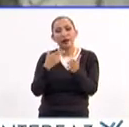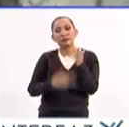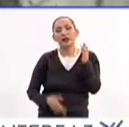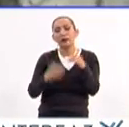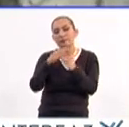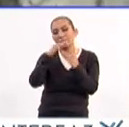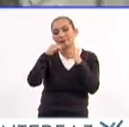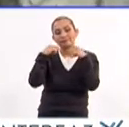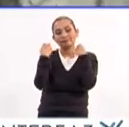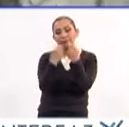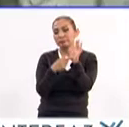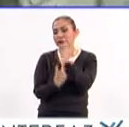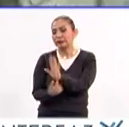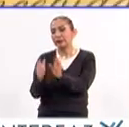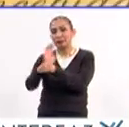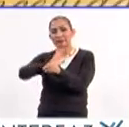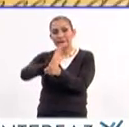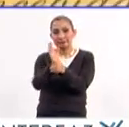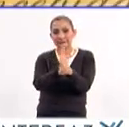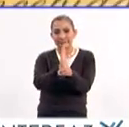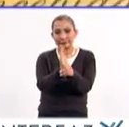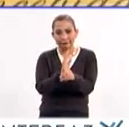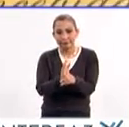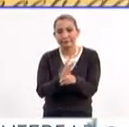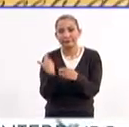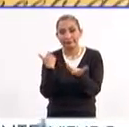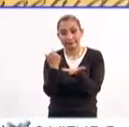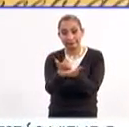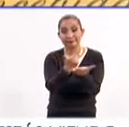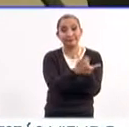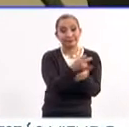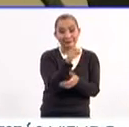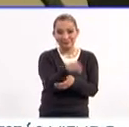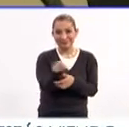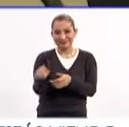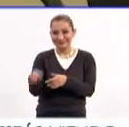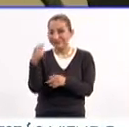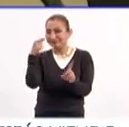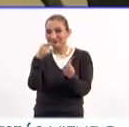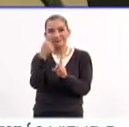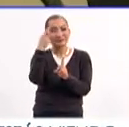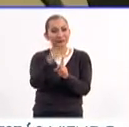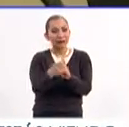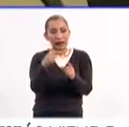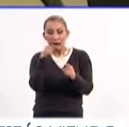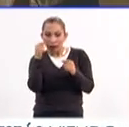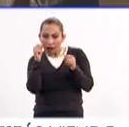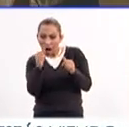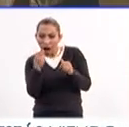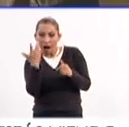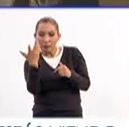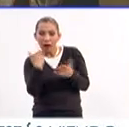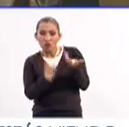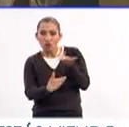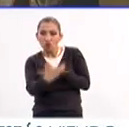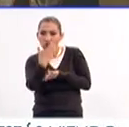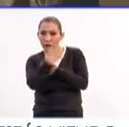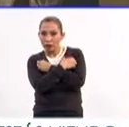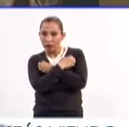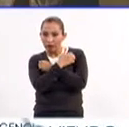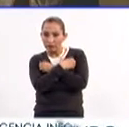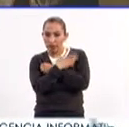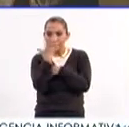y presentaciones cinematográficas. Herramientas que tienen como propósito ser clave esencial de intercambio educativo